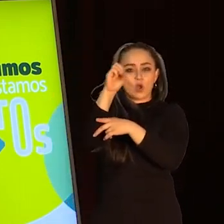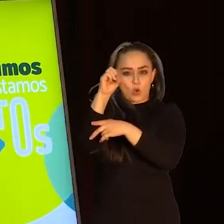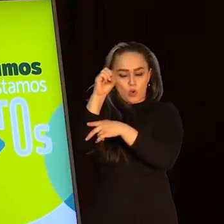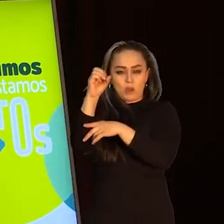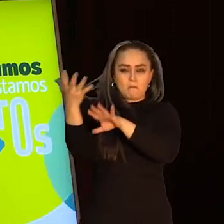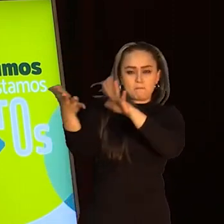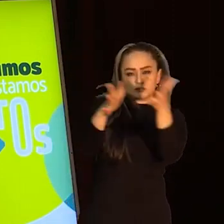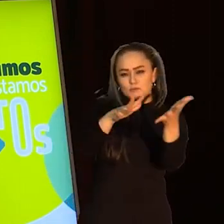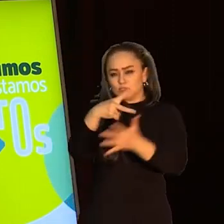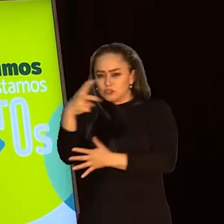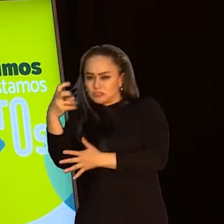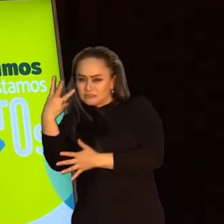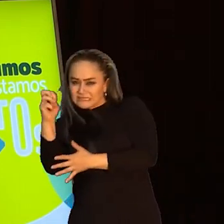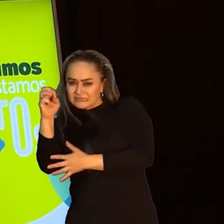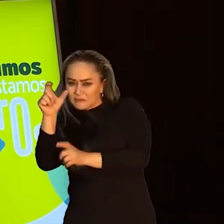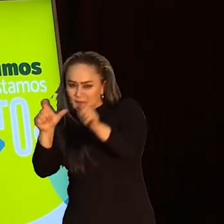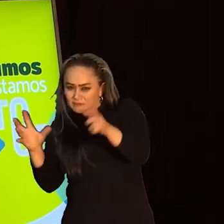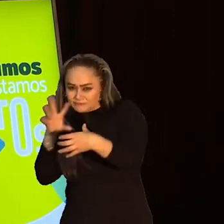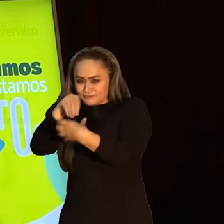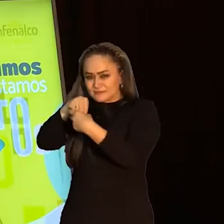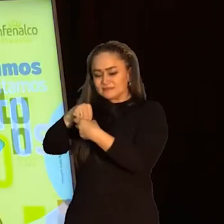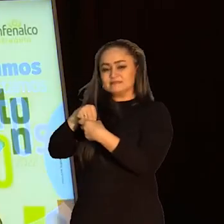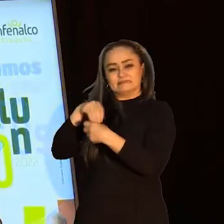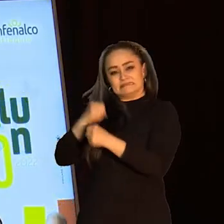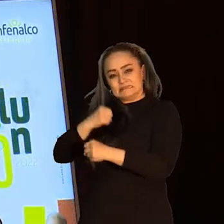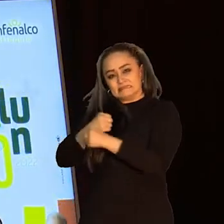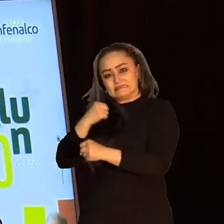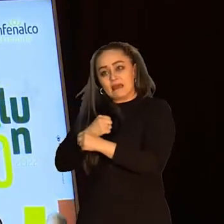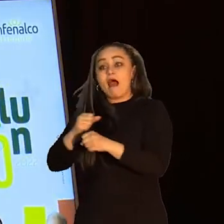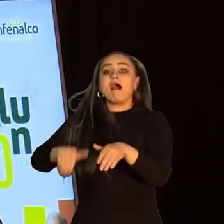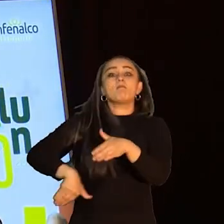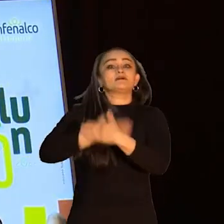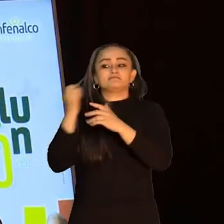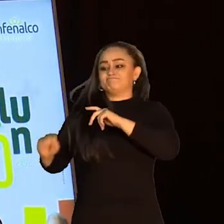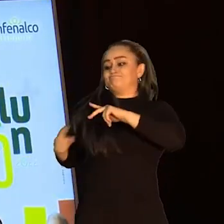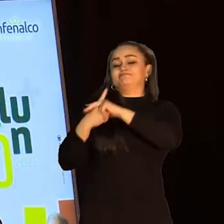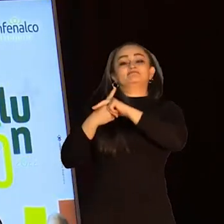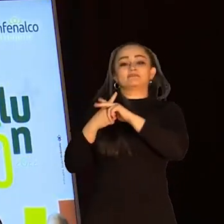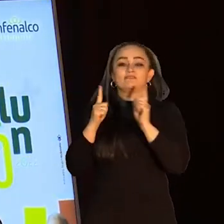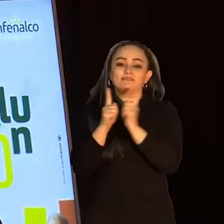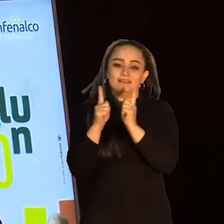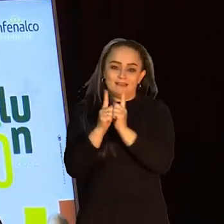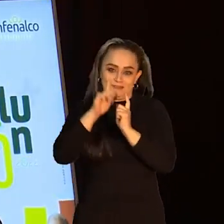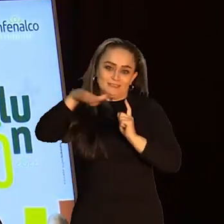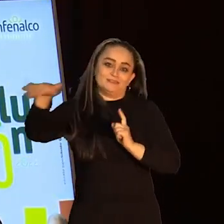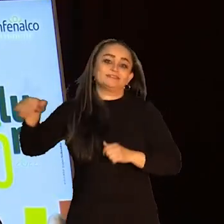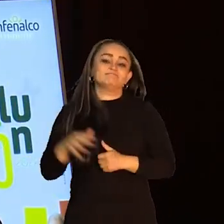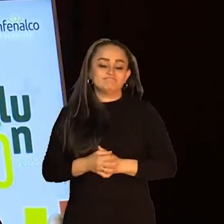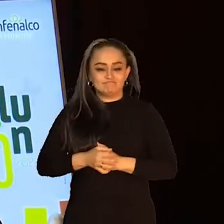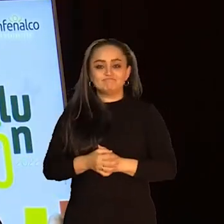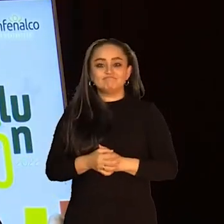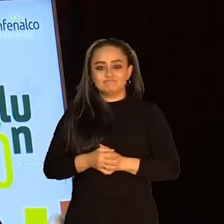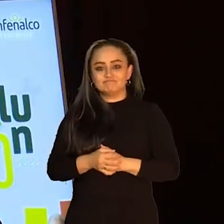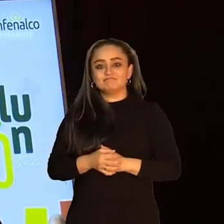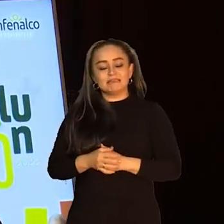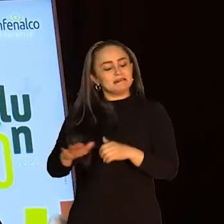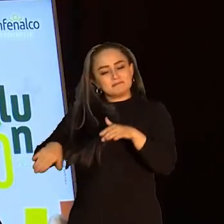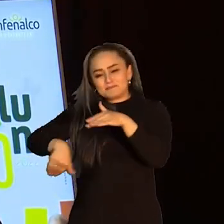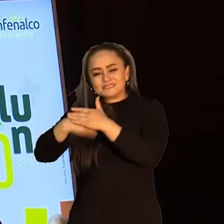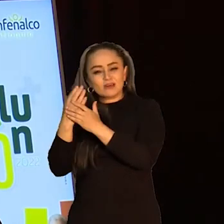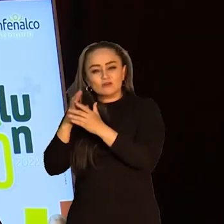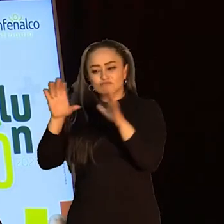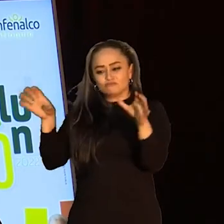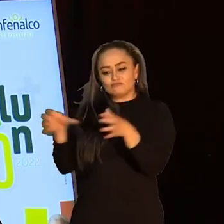de 200 trabajadores, se fundó la Caja de Compensación Familiar Confenalco Antioquia, que iniciando